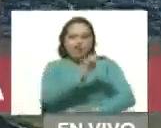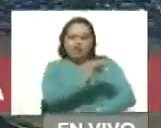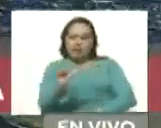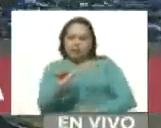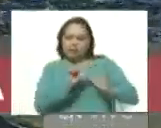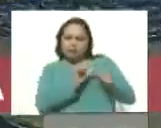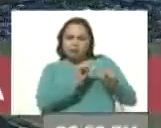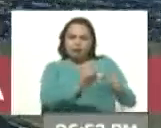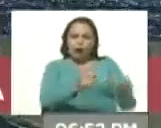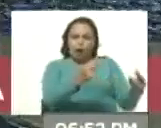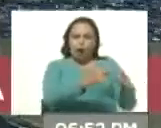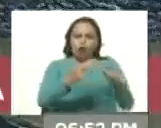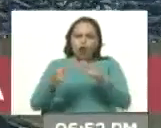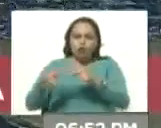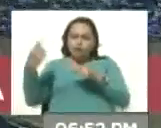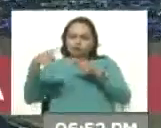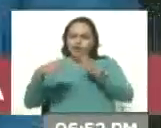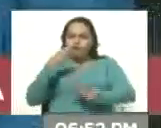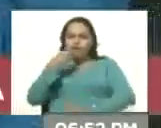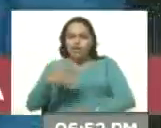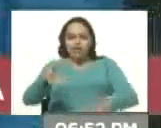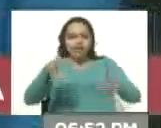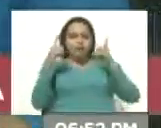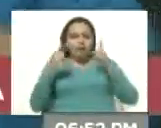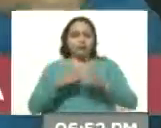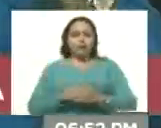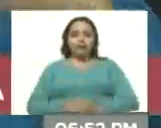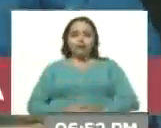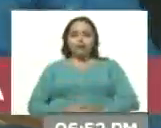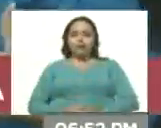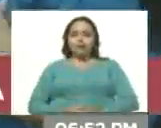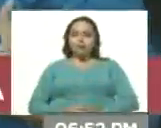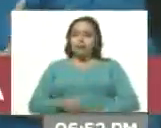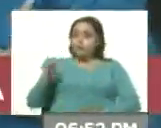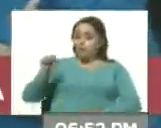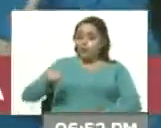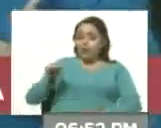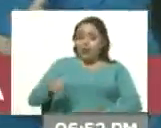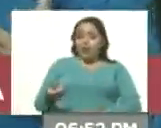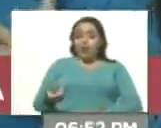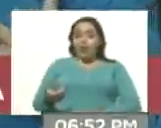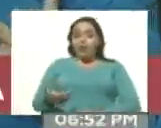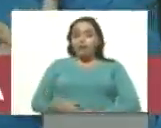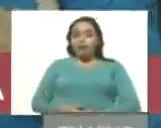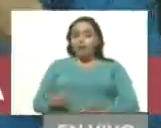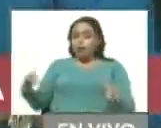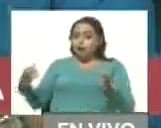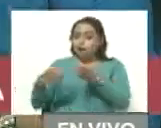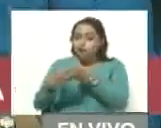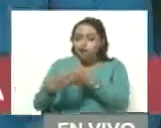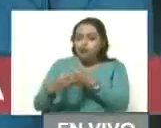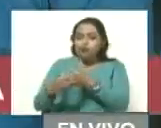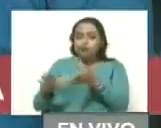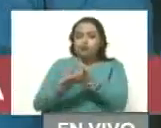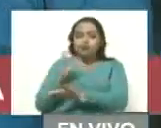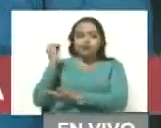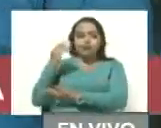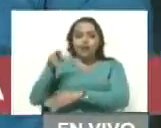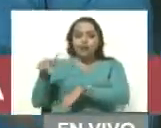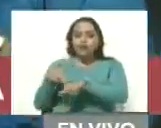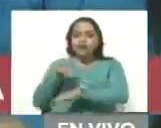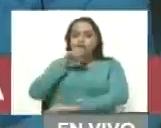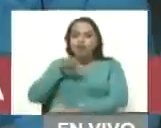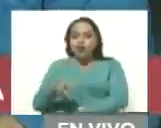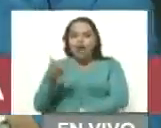bellezas que le podemos ofrecer en nuestro la guaira obviamente en las filas de este congreso nacional de historia hay